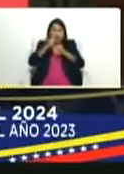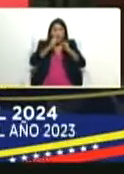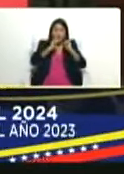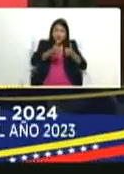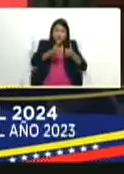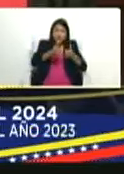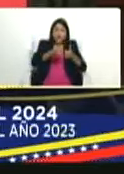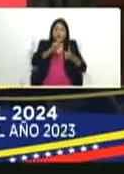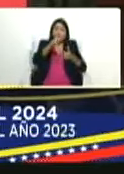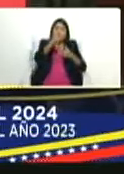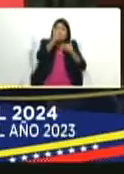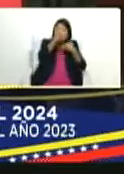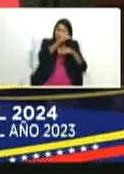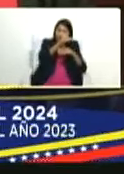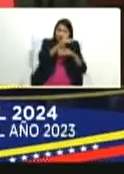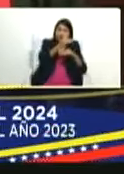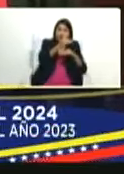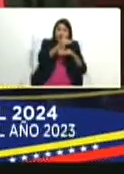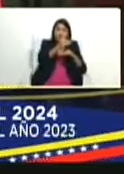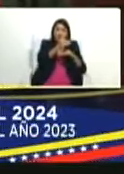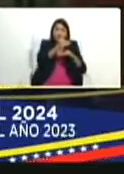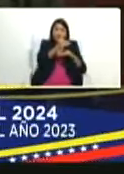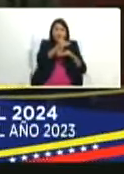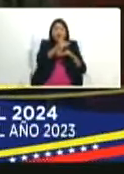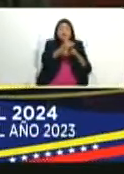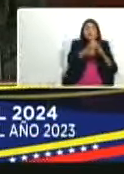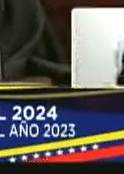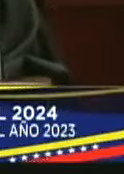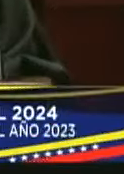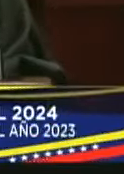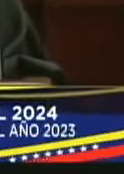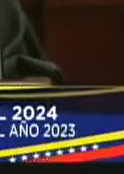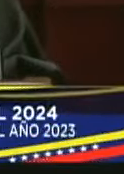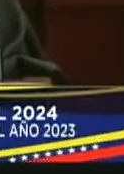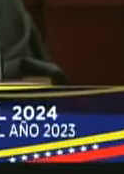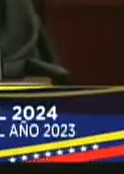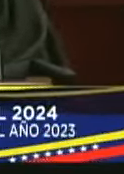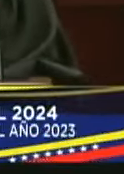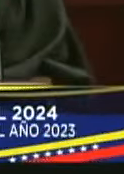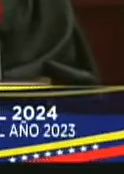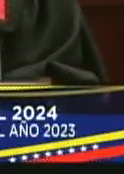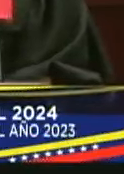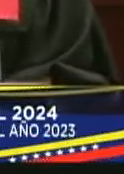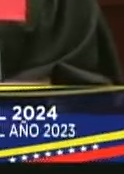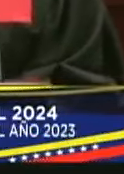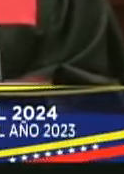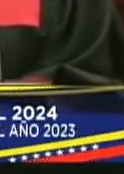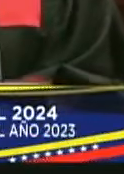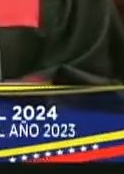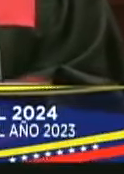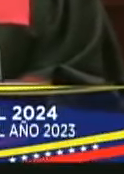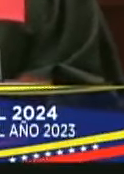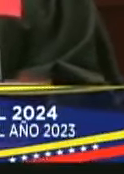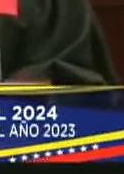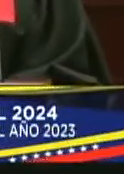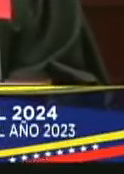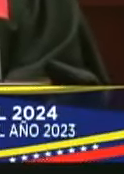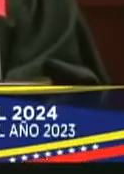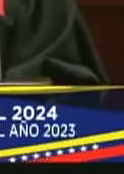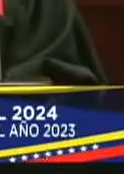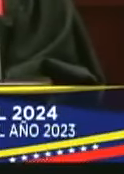de la primera década gomecista, Venezuela se ubicó en la periferia tributaria del capitalismo